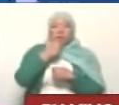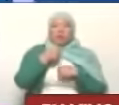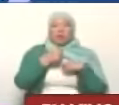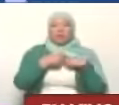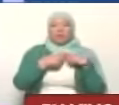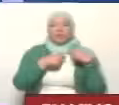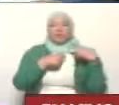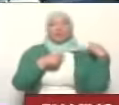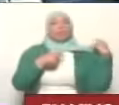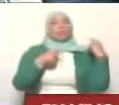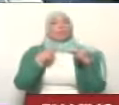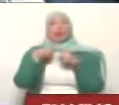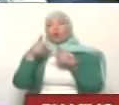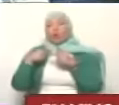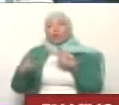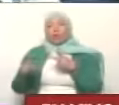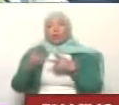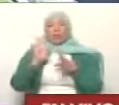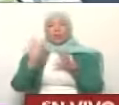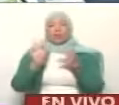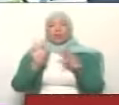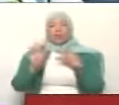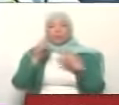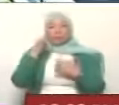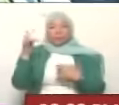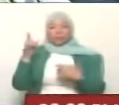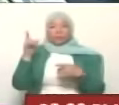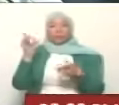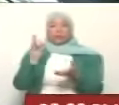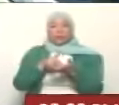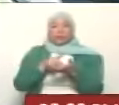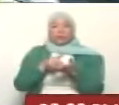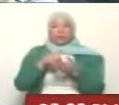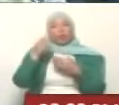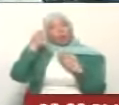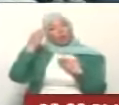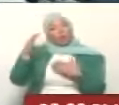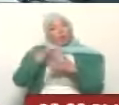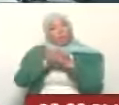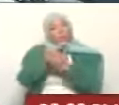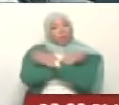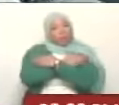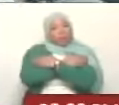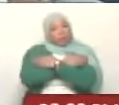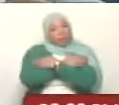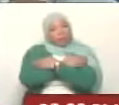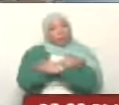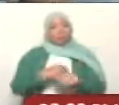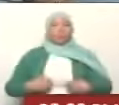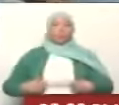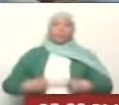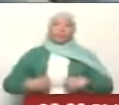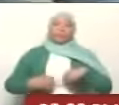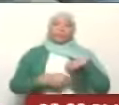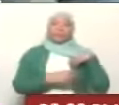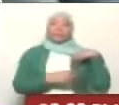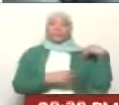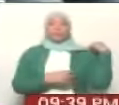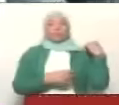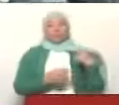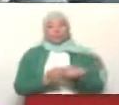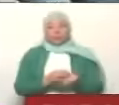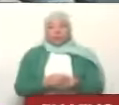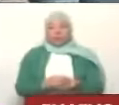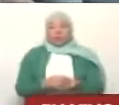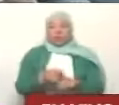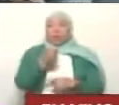Potro Álvarez, ¿quién me falta por ahí? Omar Acedo, que no está por aquí, pero le mandamos nuestro abrazo, nuestro cariño para él. De verdad que fue